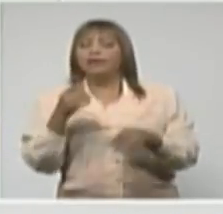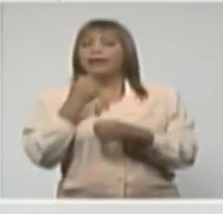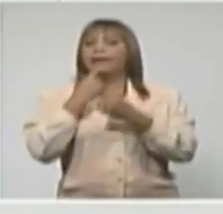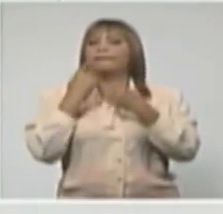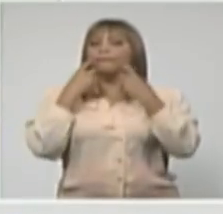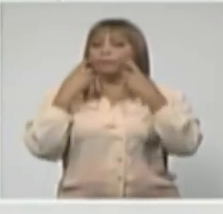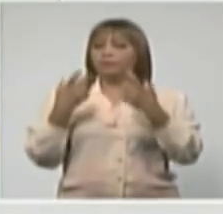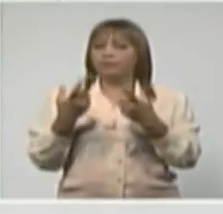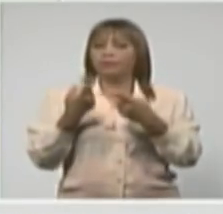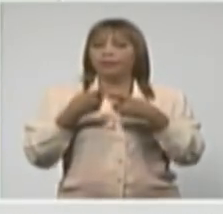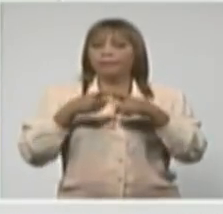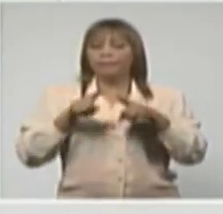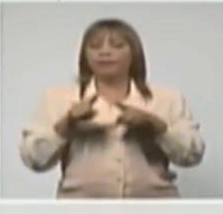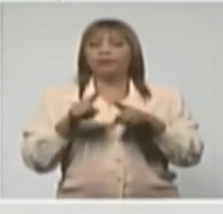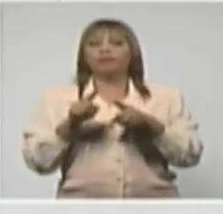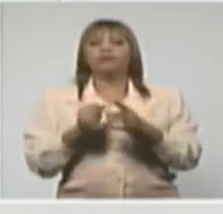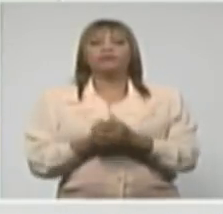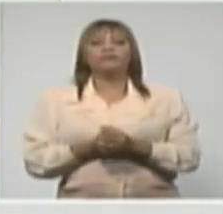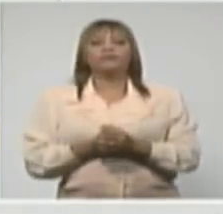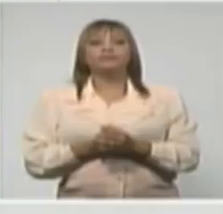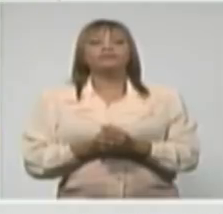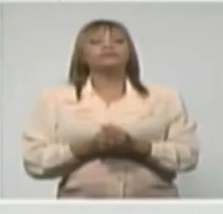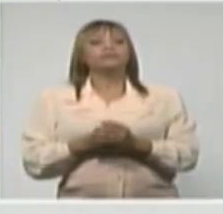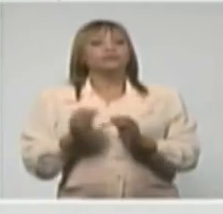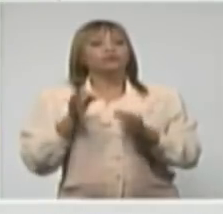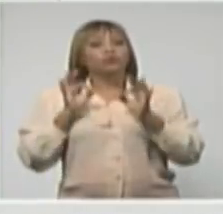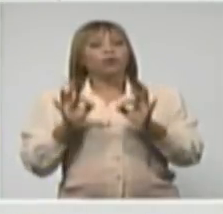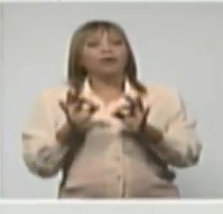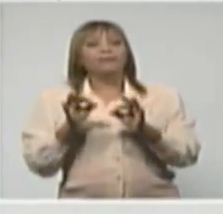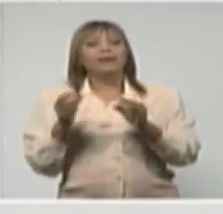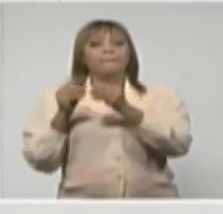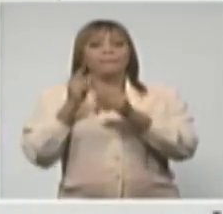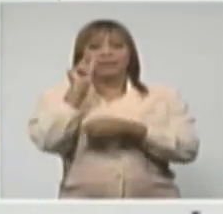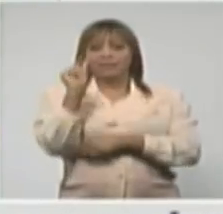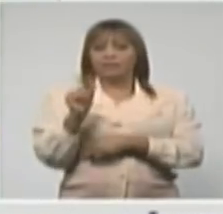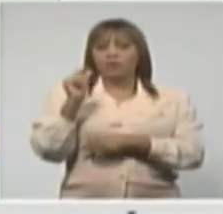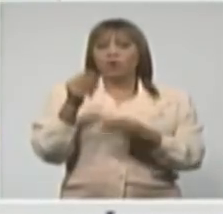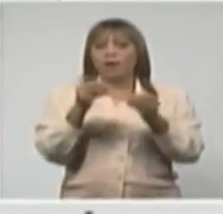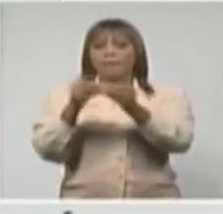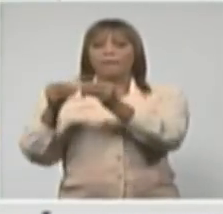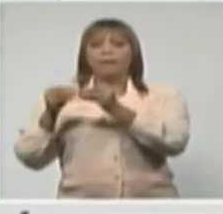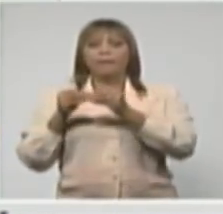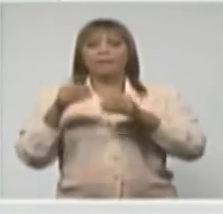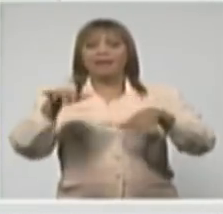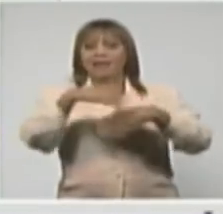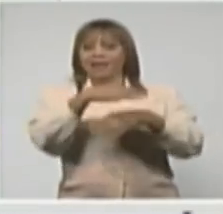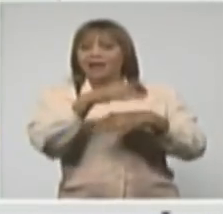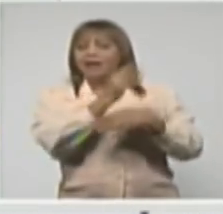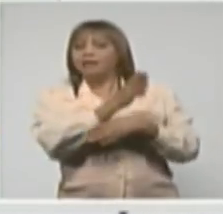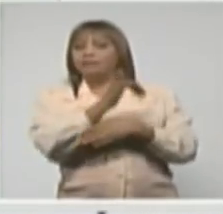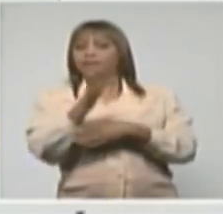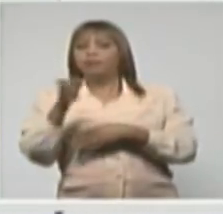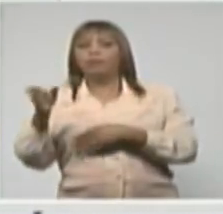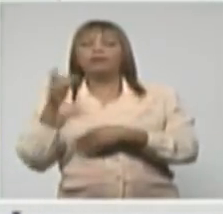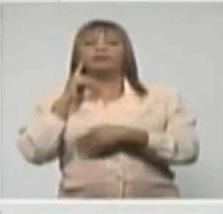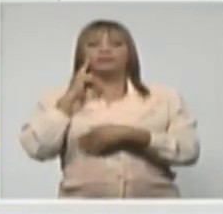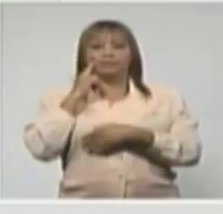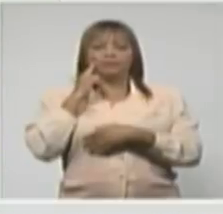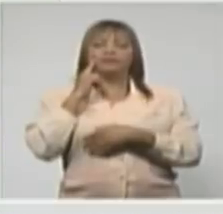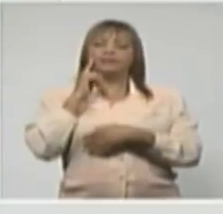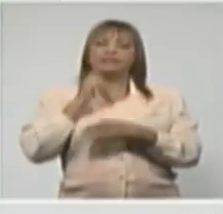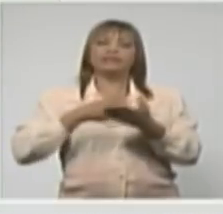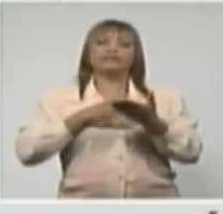todavía quedan personas infectadas que están transmitiendo, que no tienen síntomas, y que, aunque se siguen